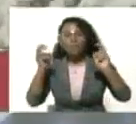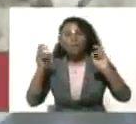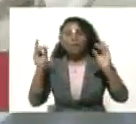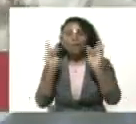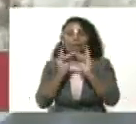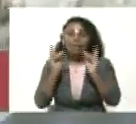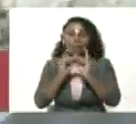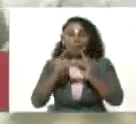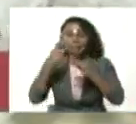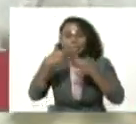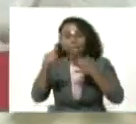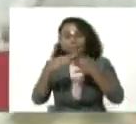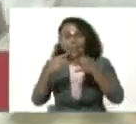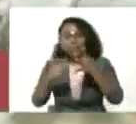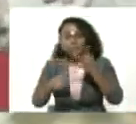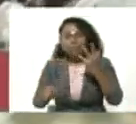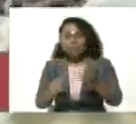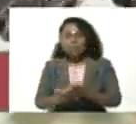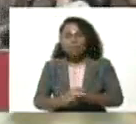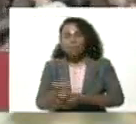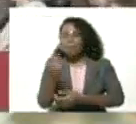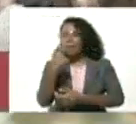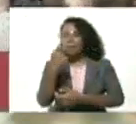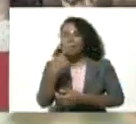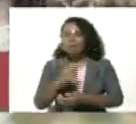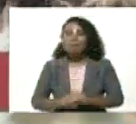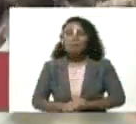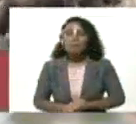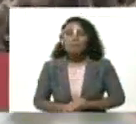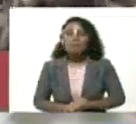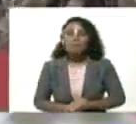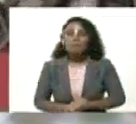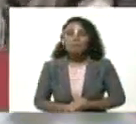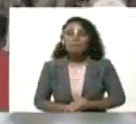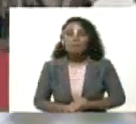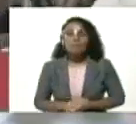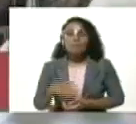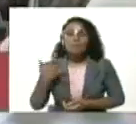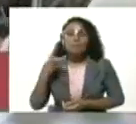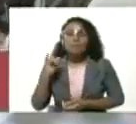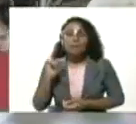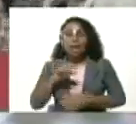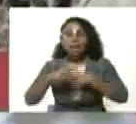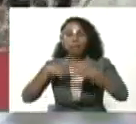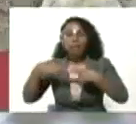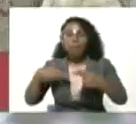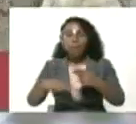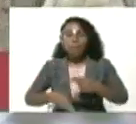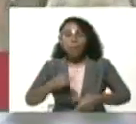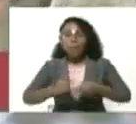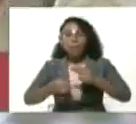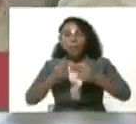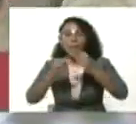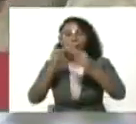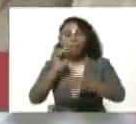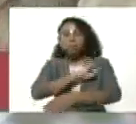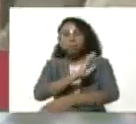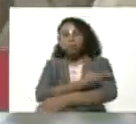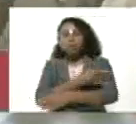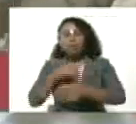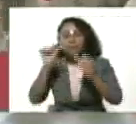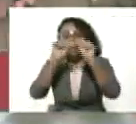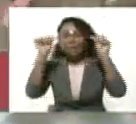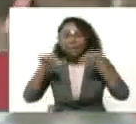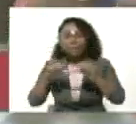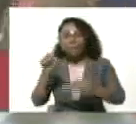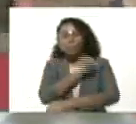colchonetas, etcétera, y medicina. Nos tenemos, la revolución ha construido un poderoso sistema de